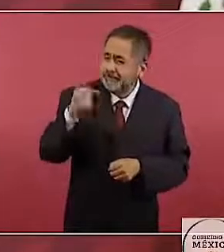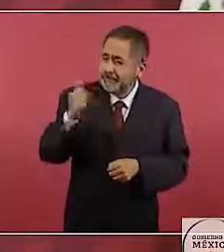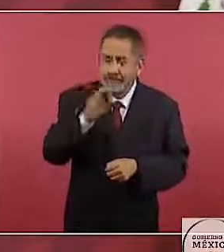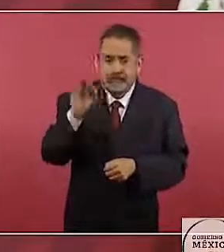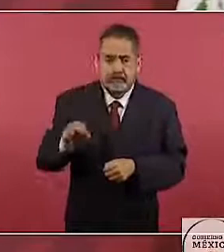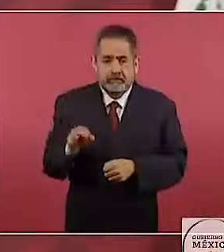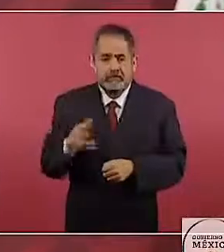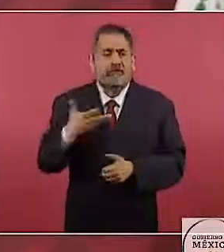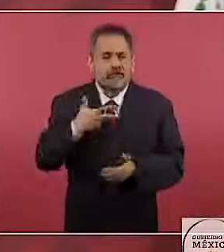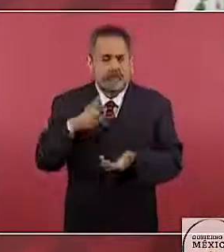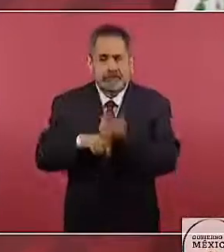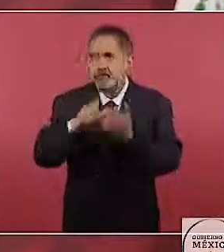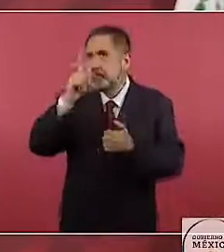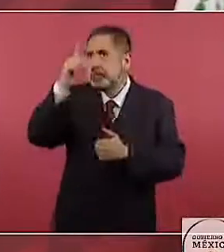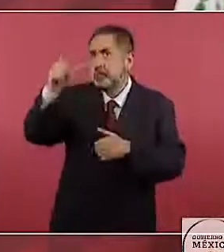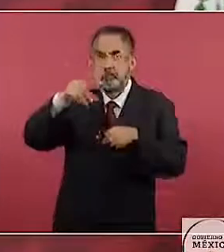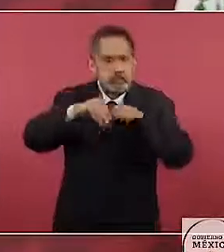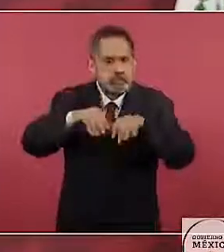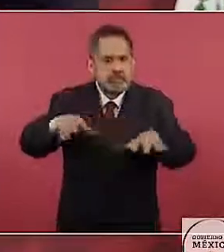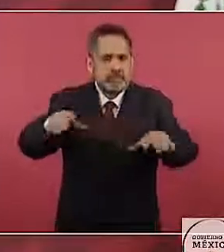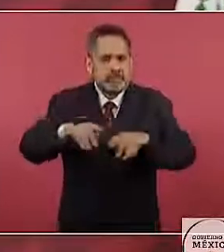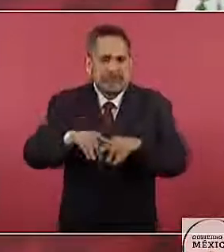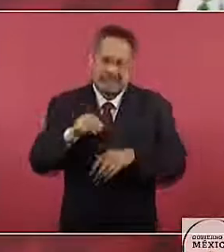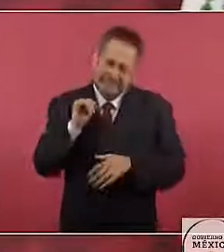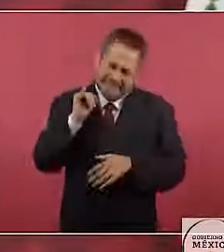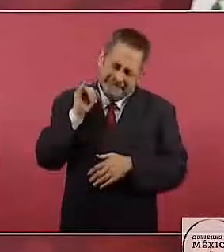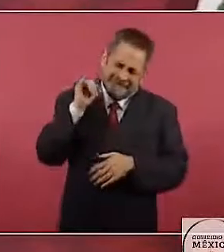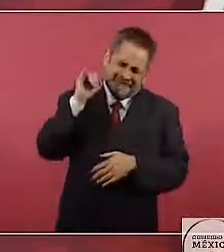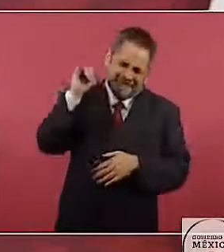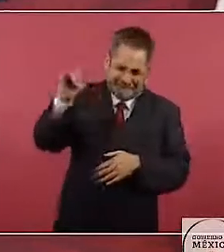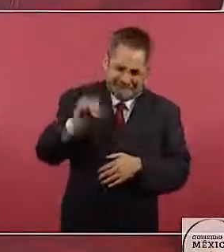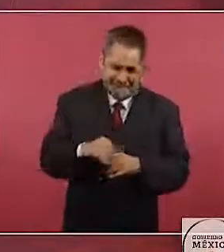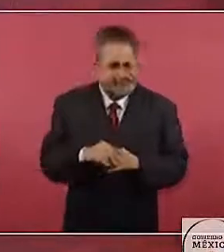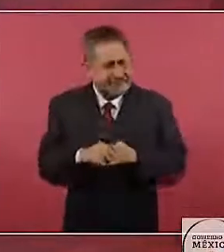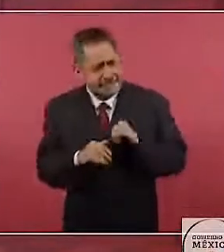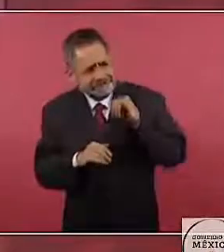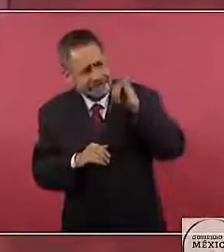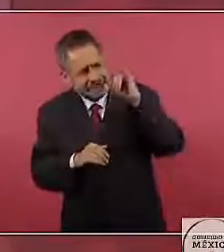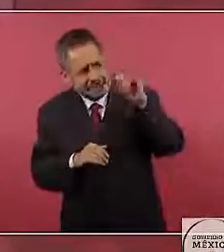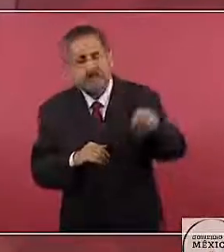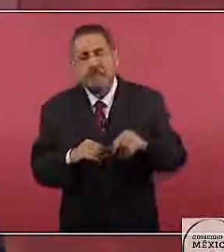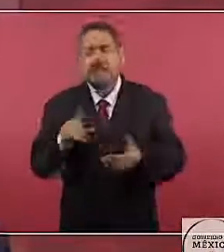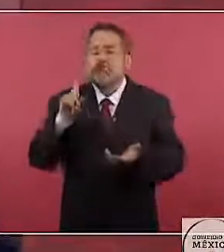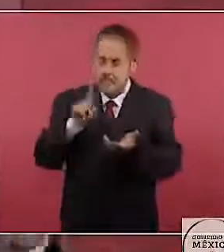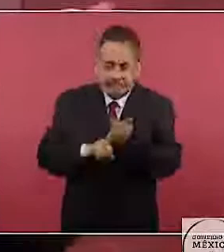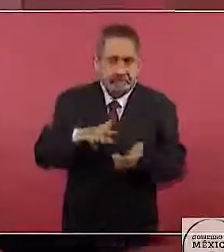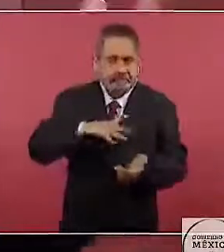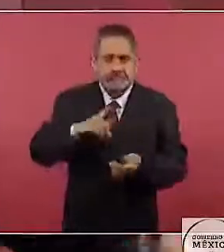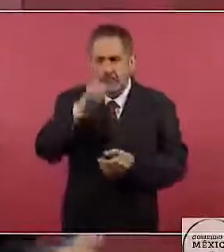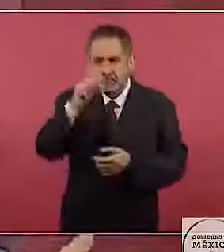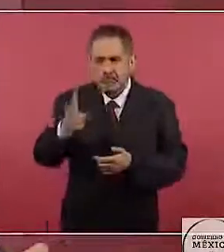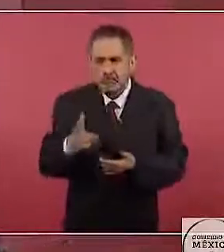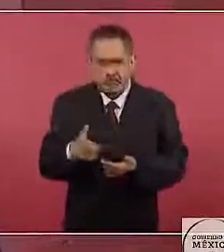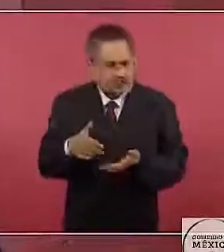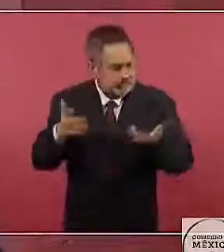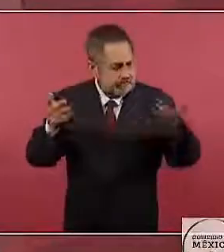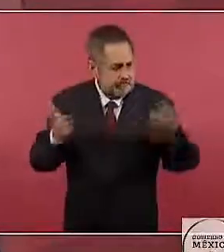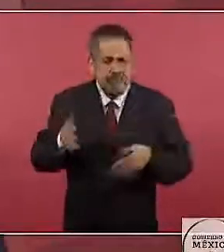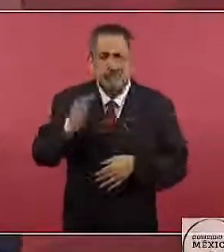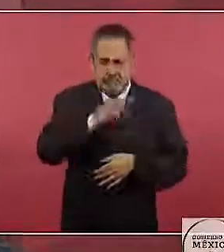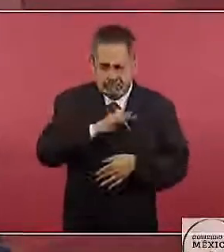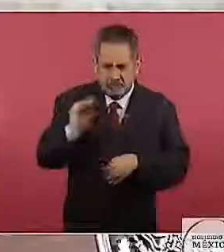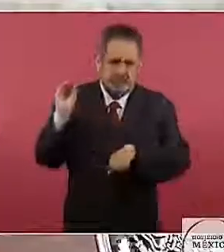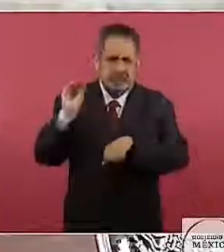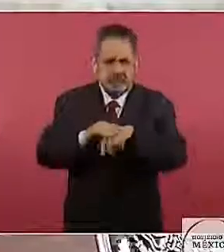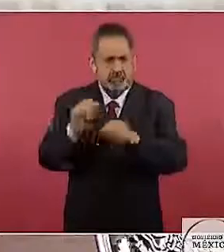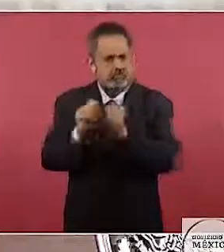que tienen energía eléctrica, hasta las comunidades más apartadas. ¿Por qué no vamos a poder con